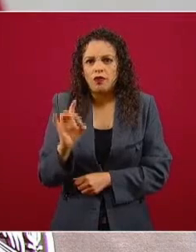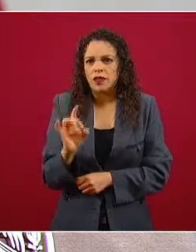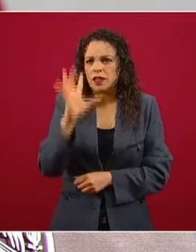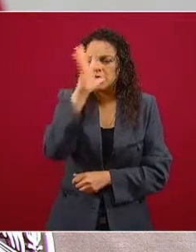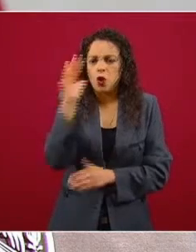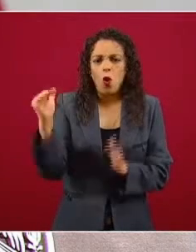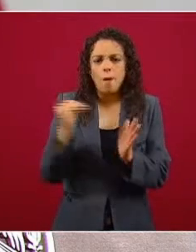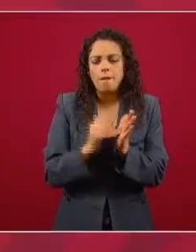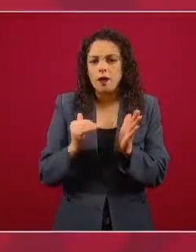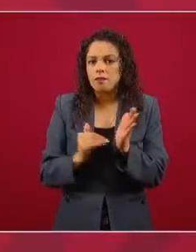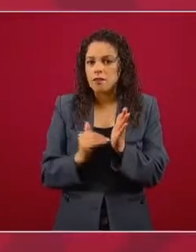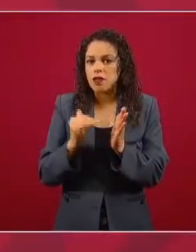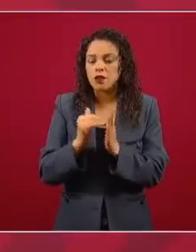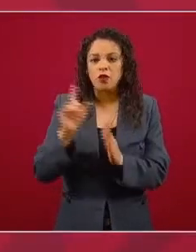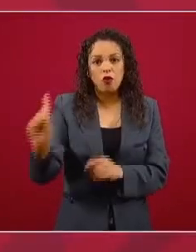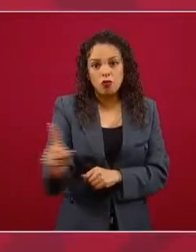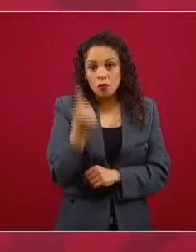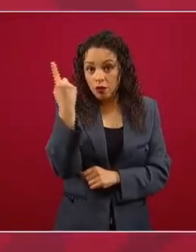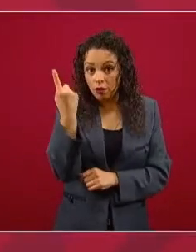millones de dólares